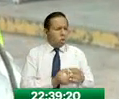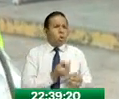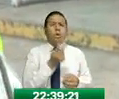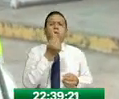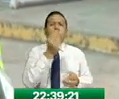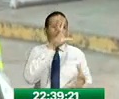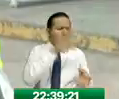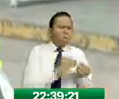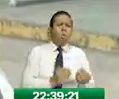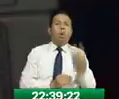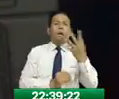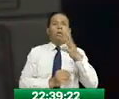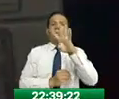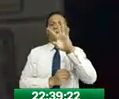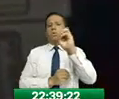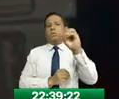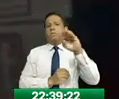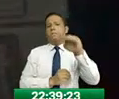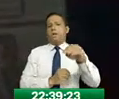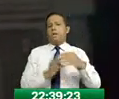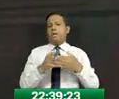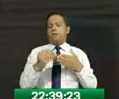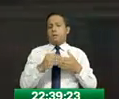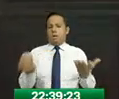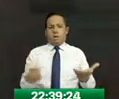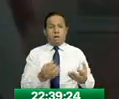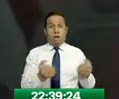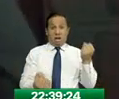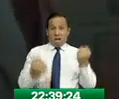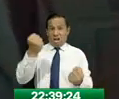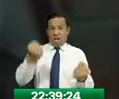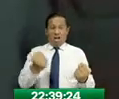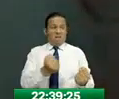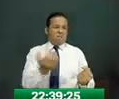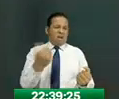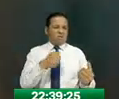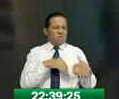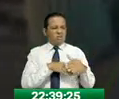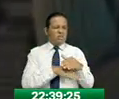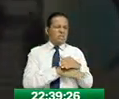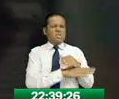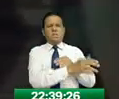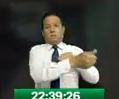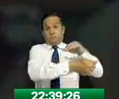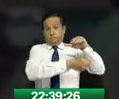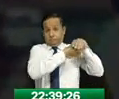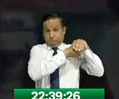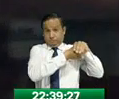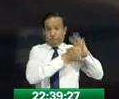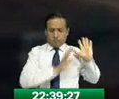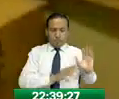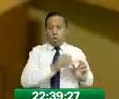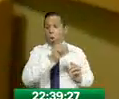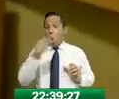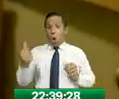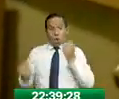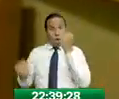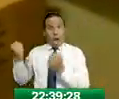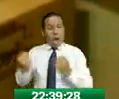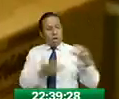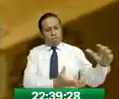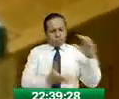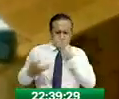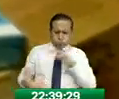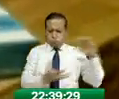aproximadamente en $400,000. El cabezal fue llevado a un lugar desolado donde procedieron a cargar las cajas en otro camión. Se demoraron algunas